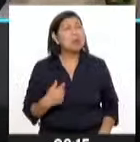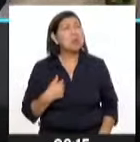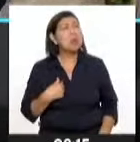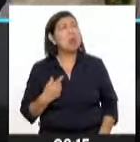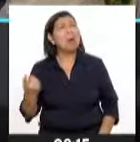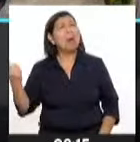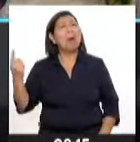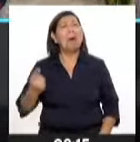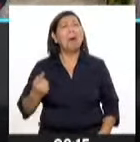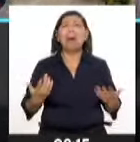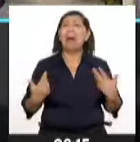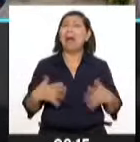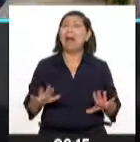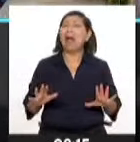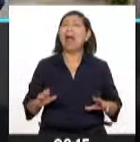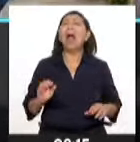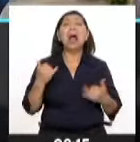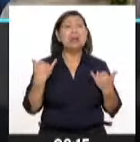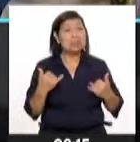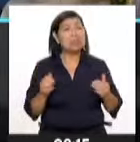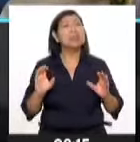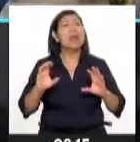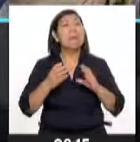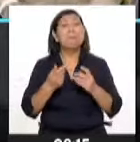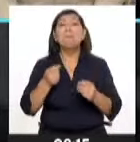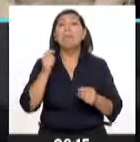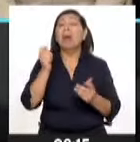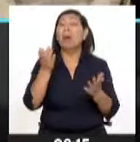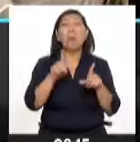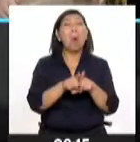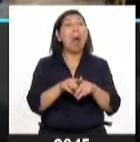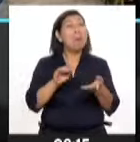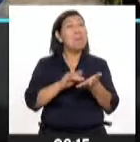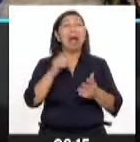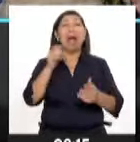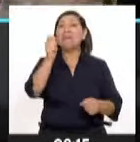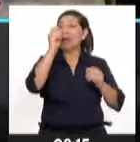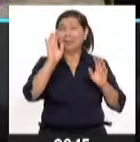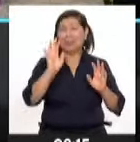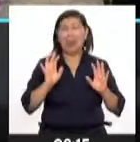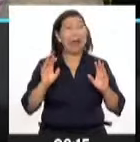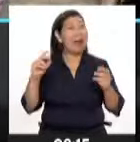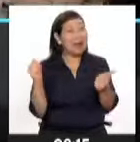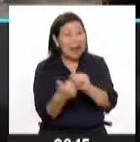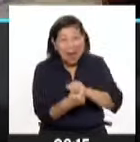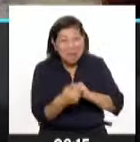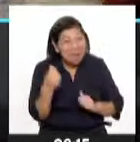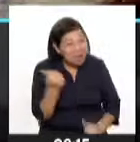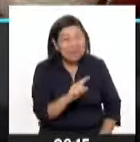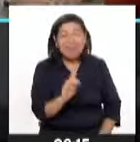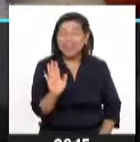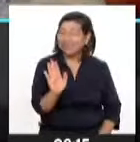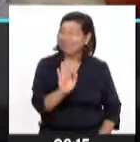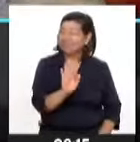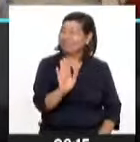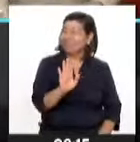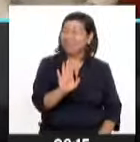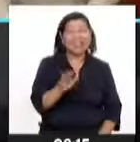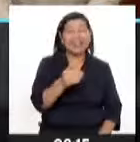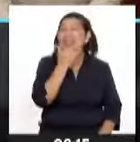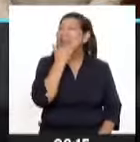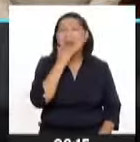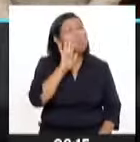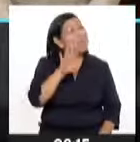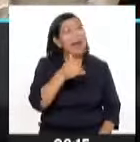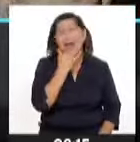con una varita mágica desde el Congreso y digo, ahora estás en competencia, ¡plin! Y mágicamente hay información perfecta y empiezan a suceder